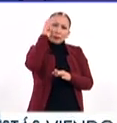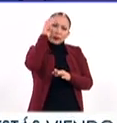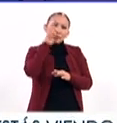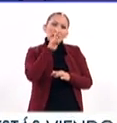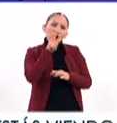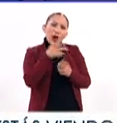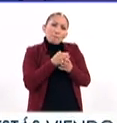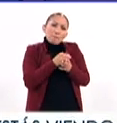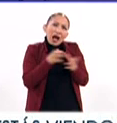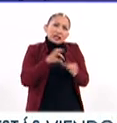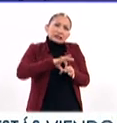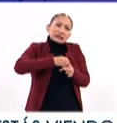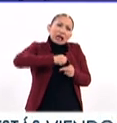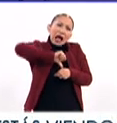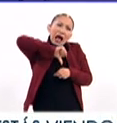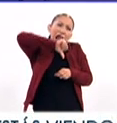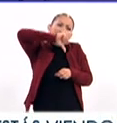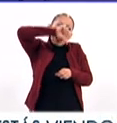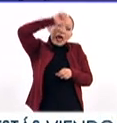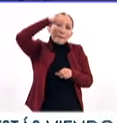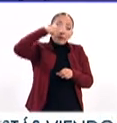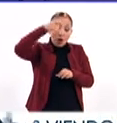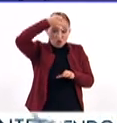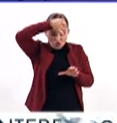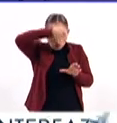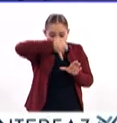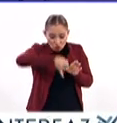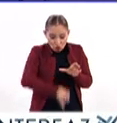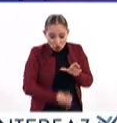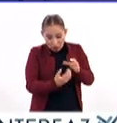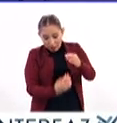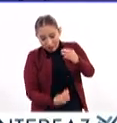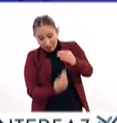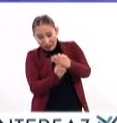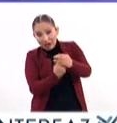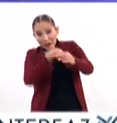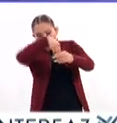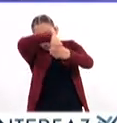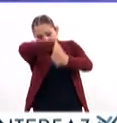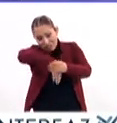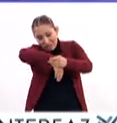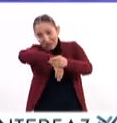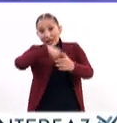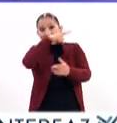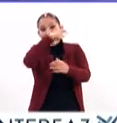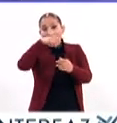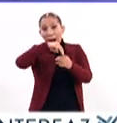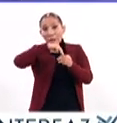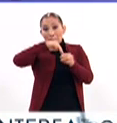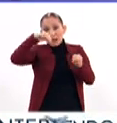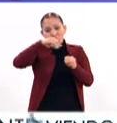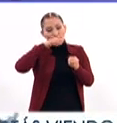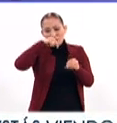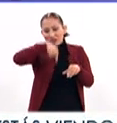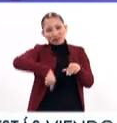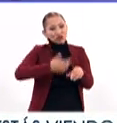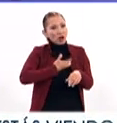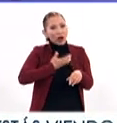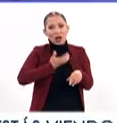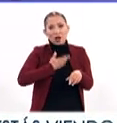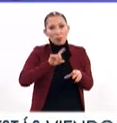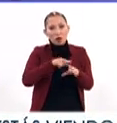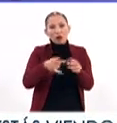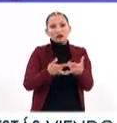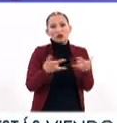en hacer una más grande, pero la profundidad de los cimientos que se requiere para una de 100 metros no se podía hacer ahí por todos